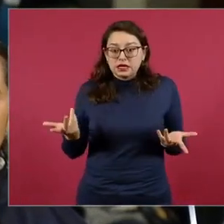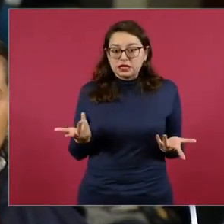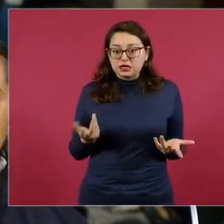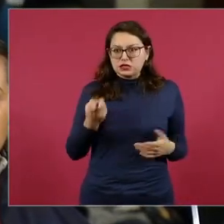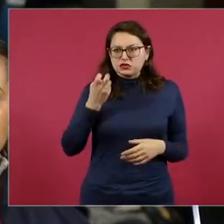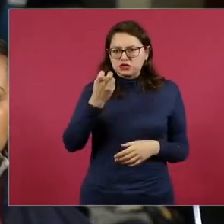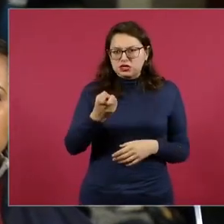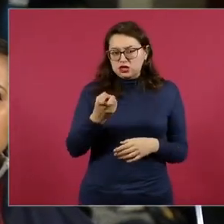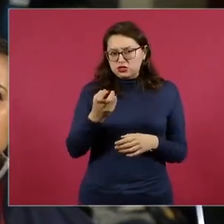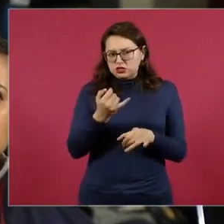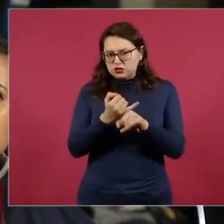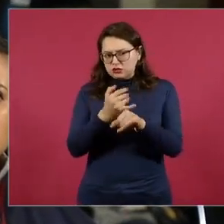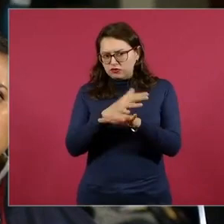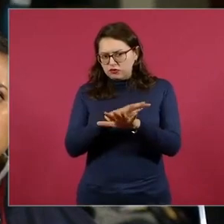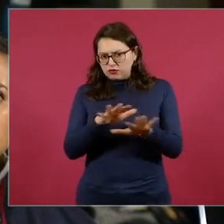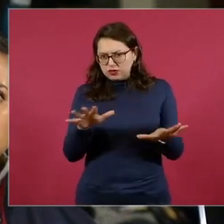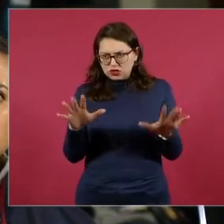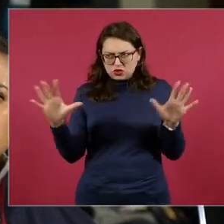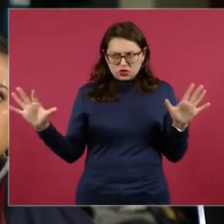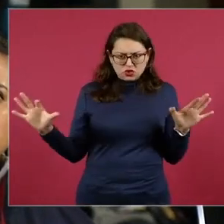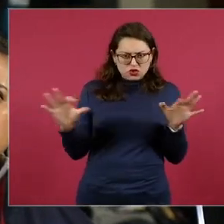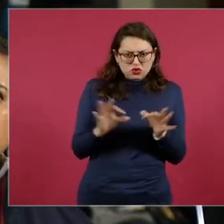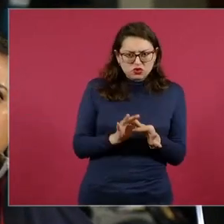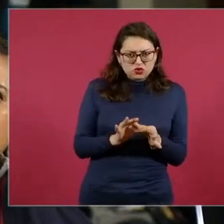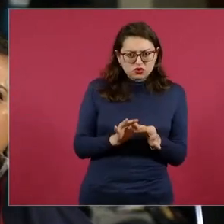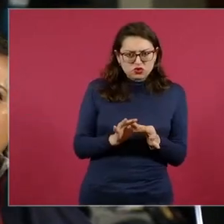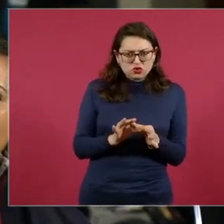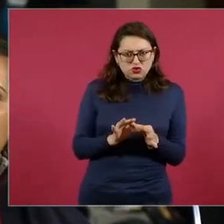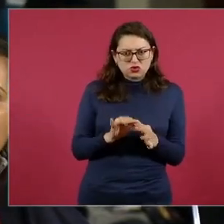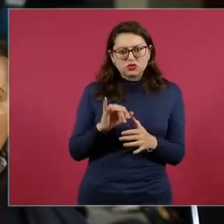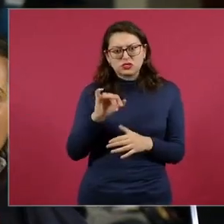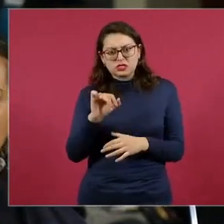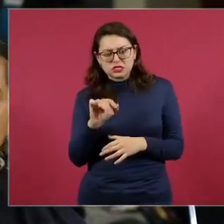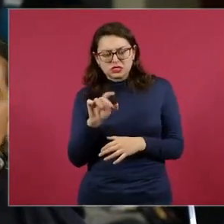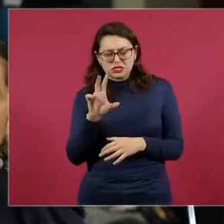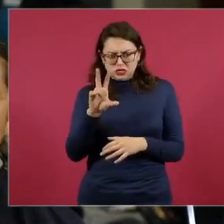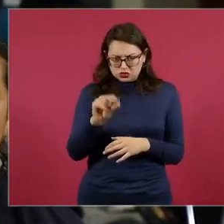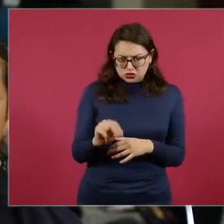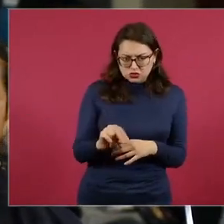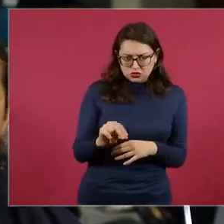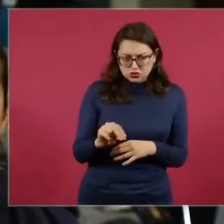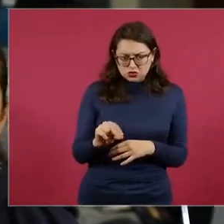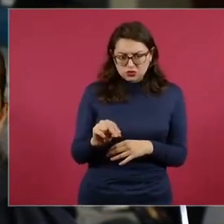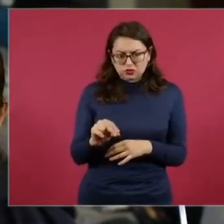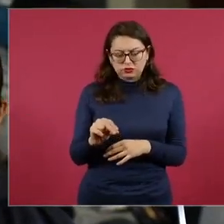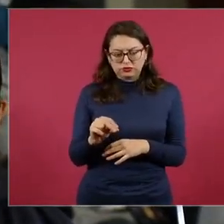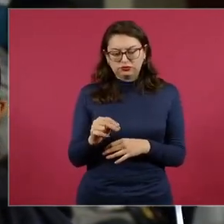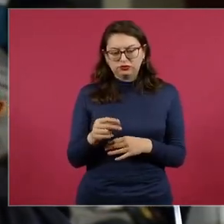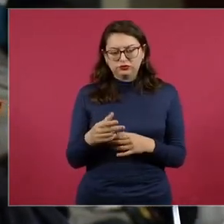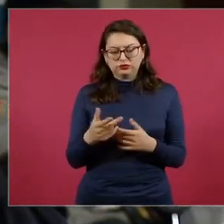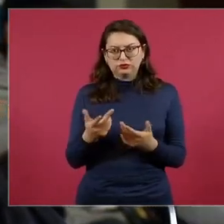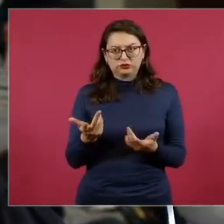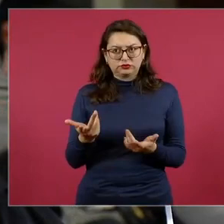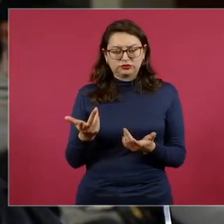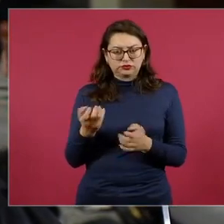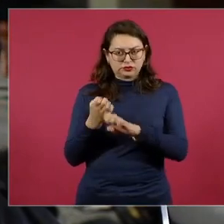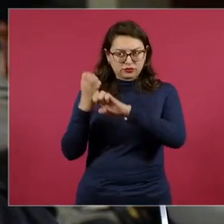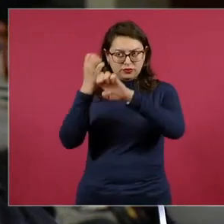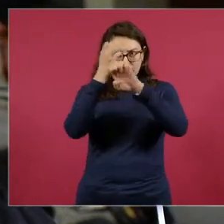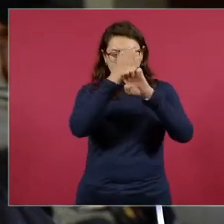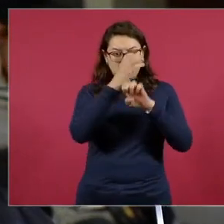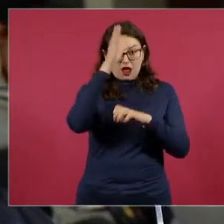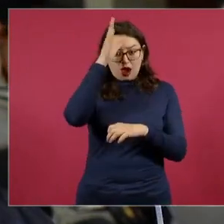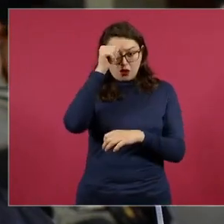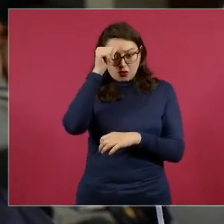que ustedes están presentando están también cotejados con las fiscalías y las comisiones estatales de